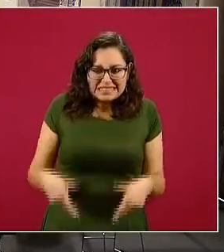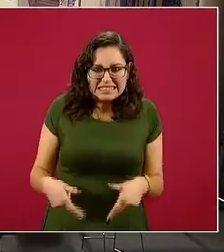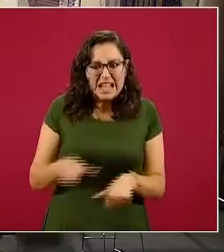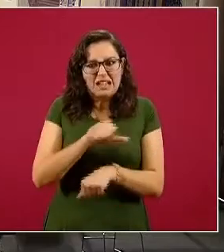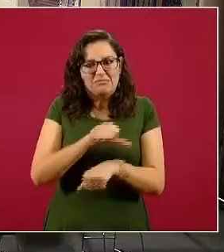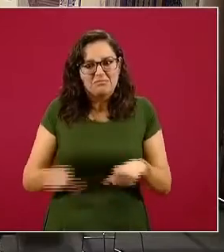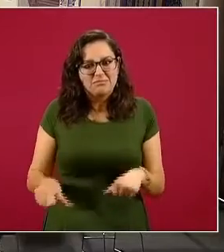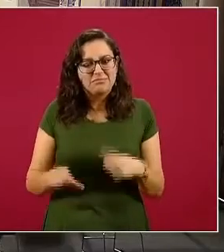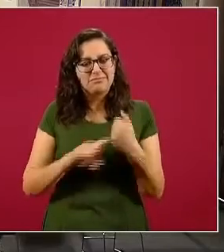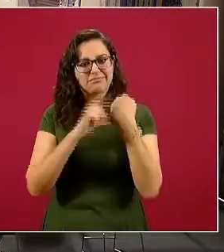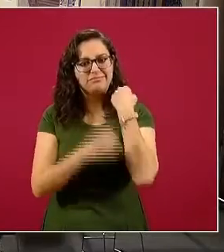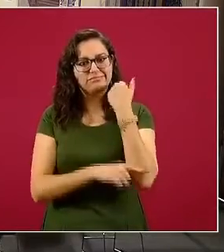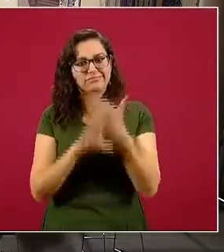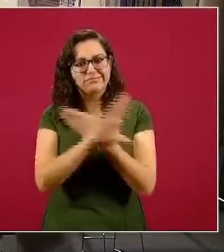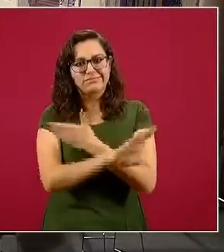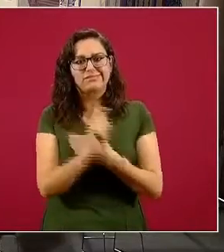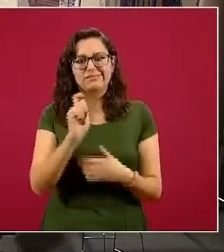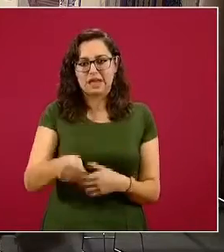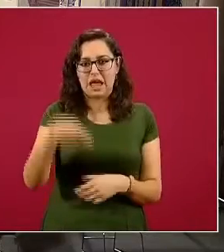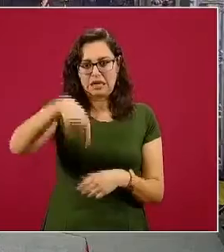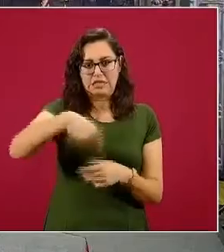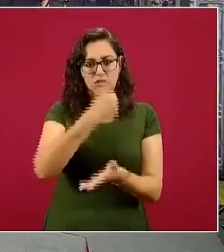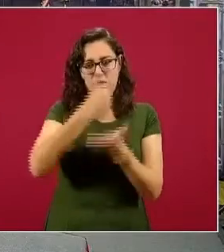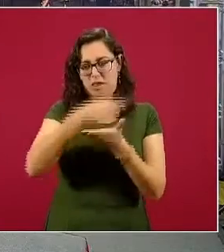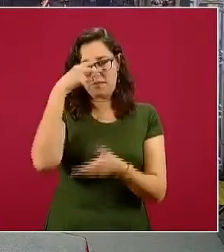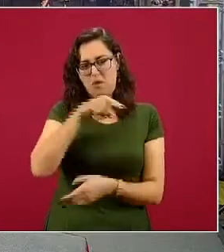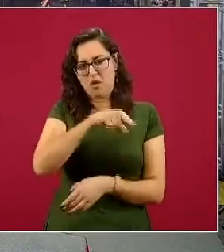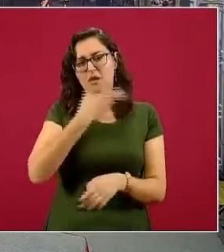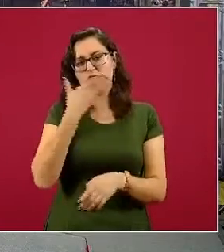de México. Por favor, doctora, adelante.